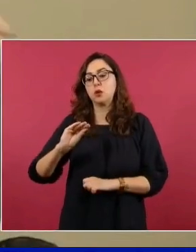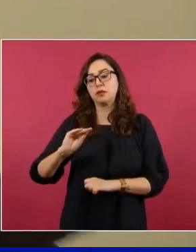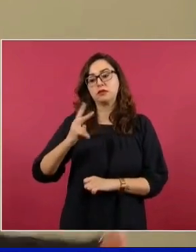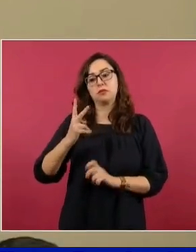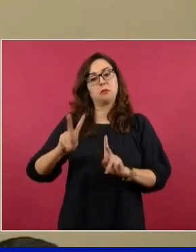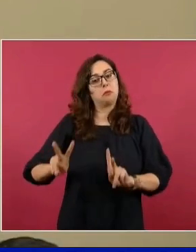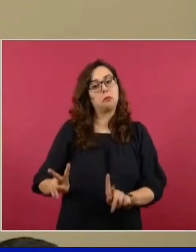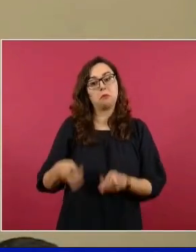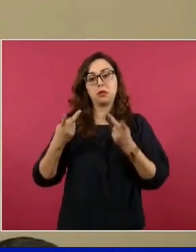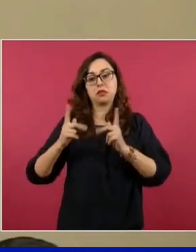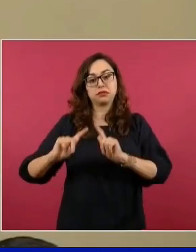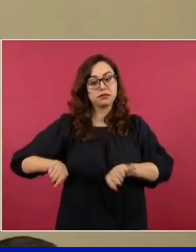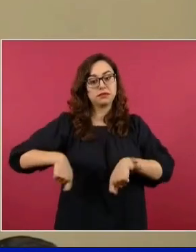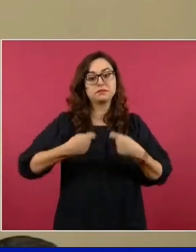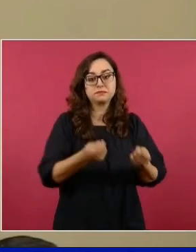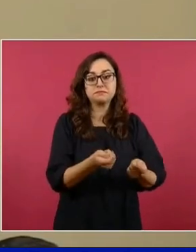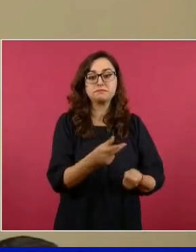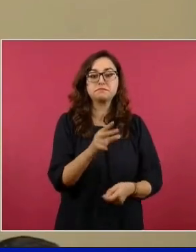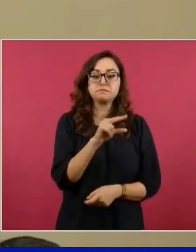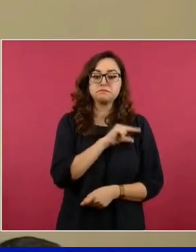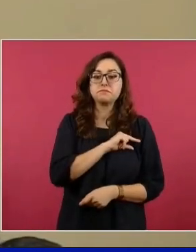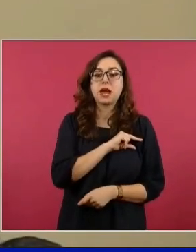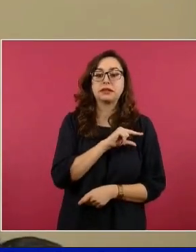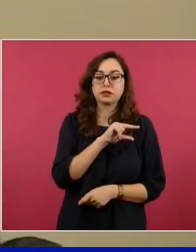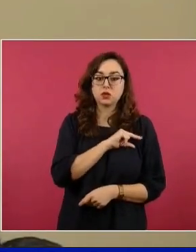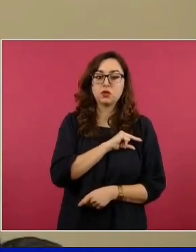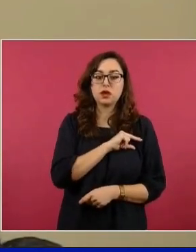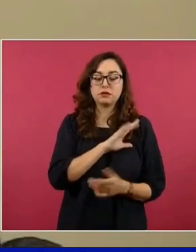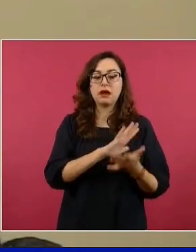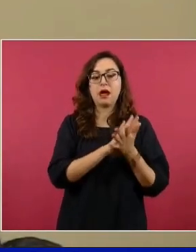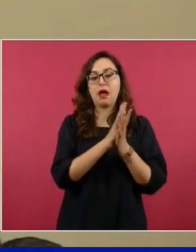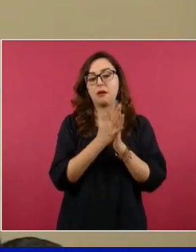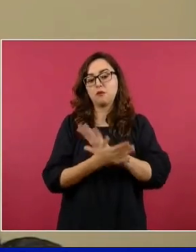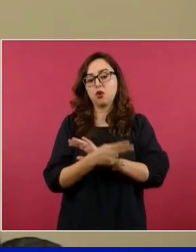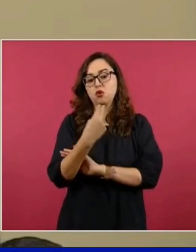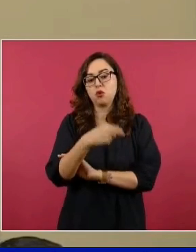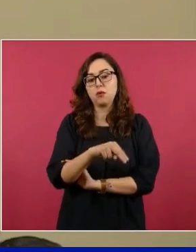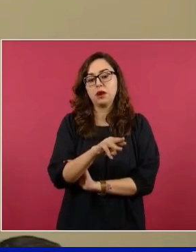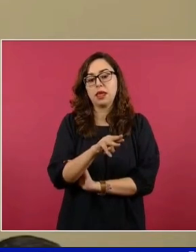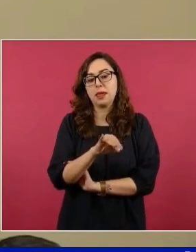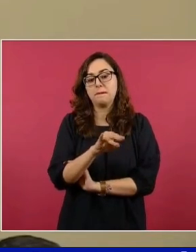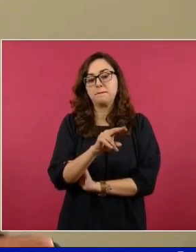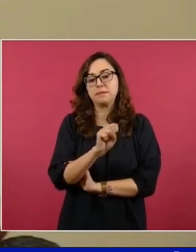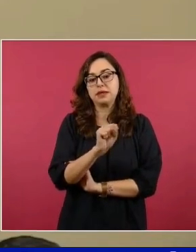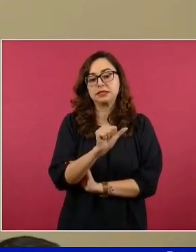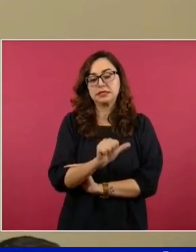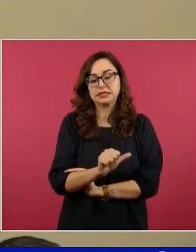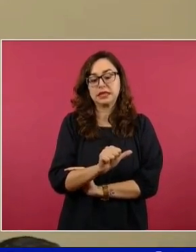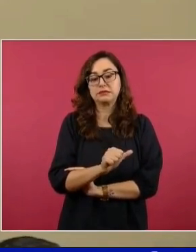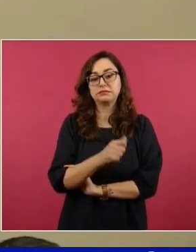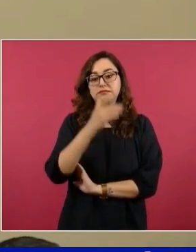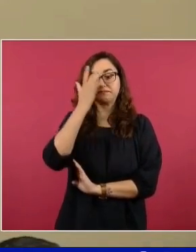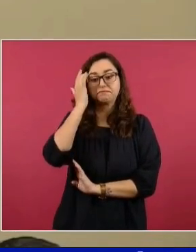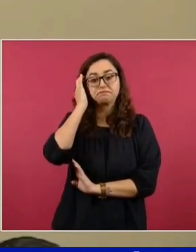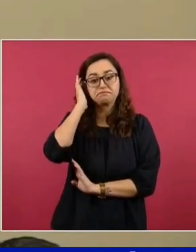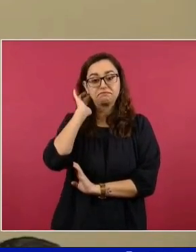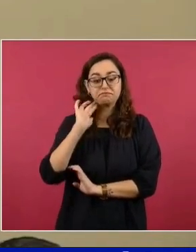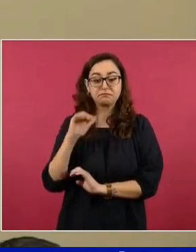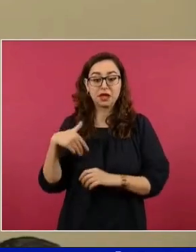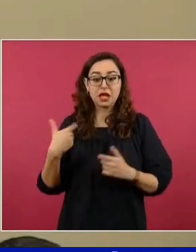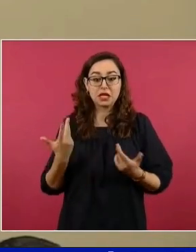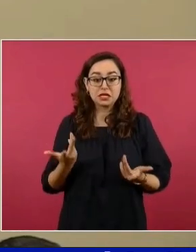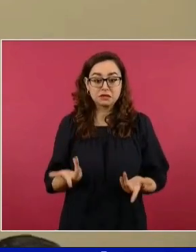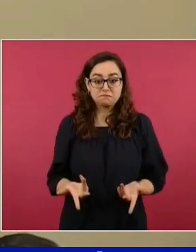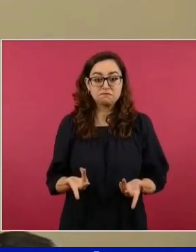y fue cuando nació Minsa, se vendieron las 6 plantas que tenía, entonces se hizo